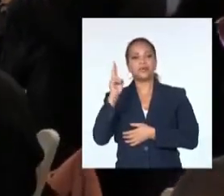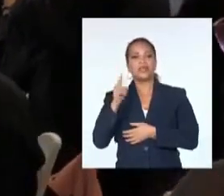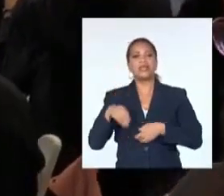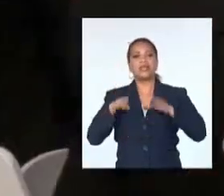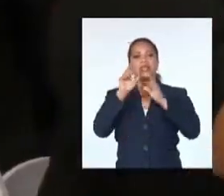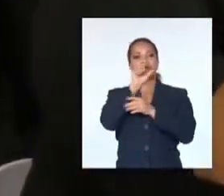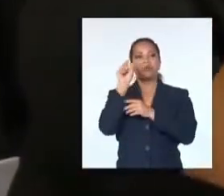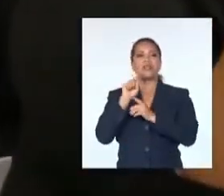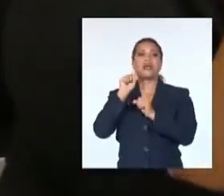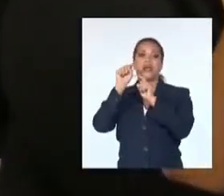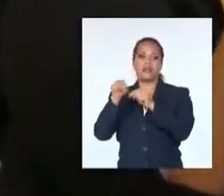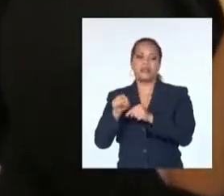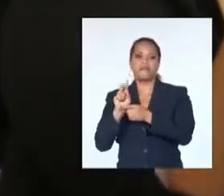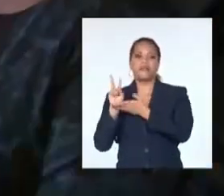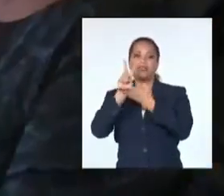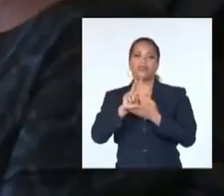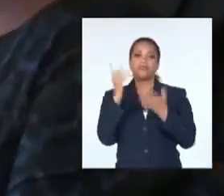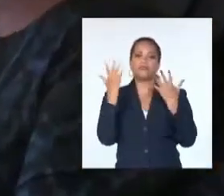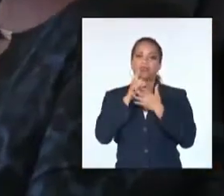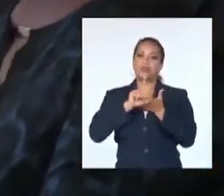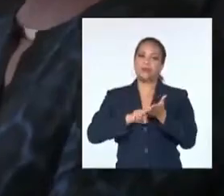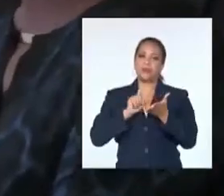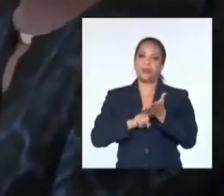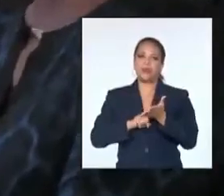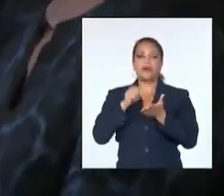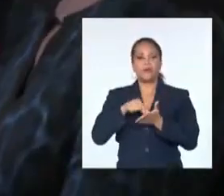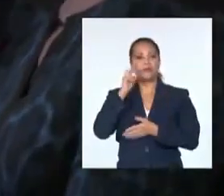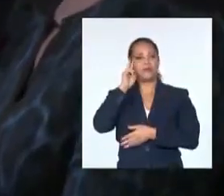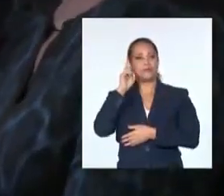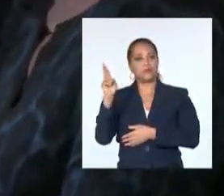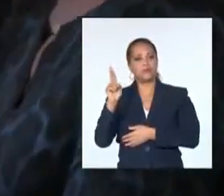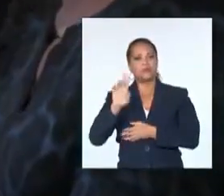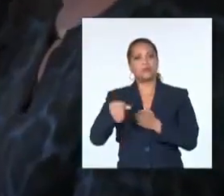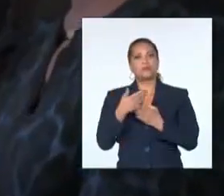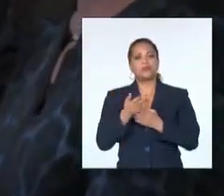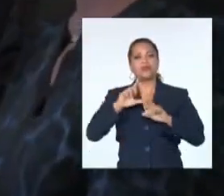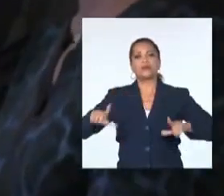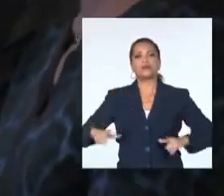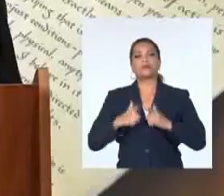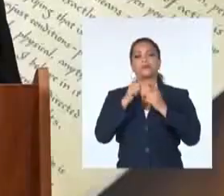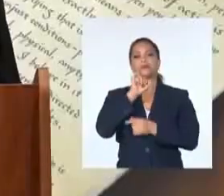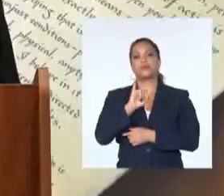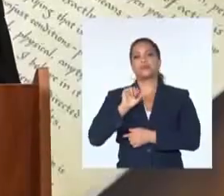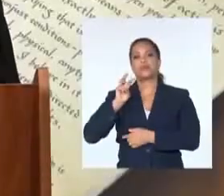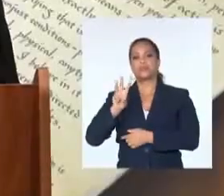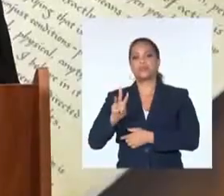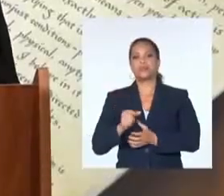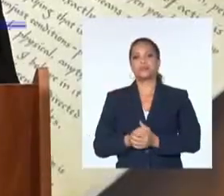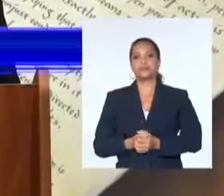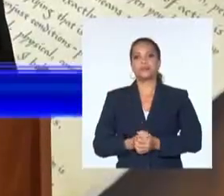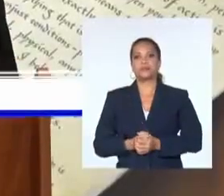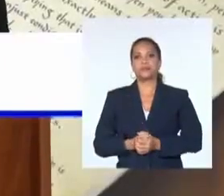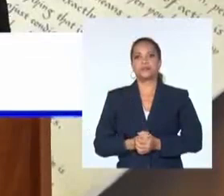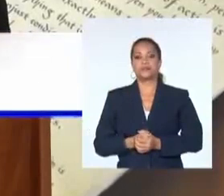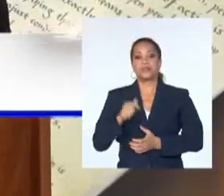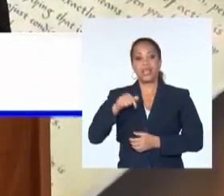fue a visitarlo su padre, hecho del cual se está conmemorando por estos días el aniversario 63. Aquí se le dio una